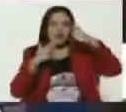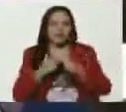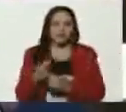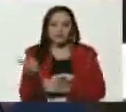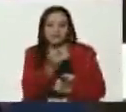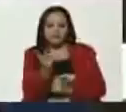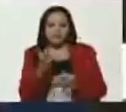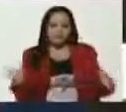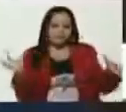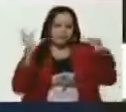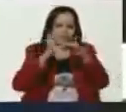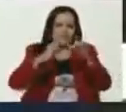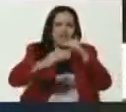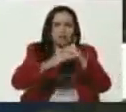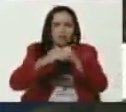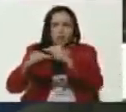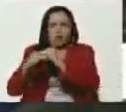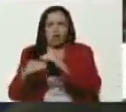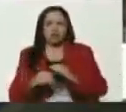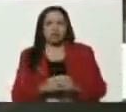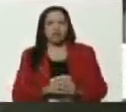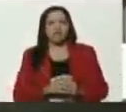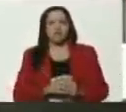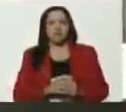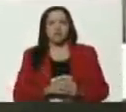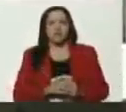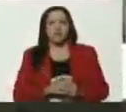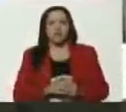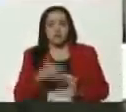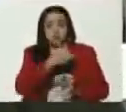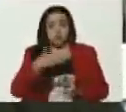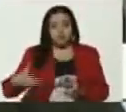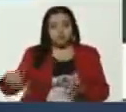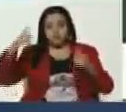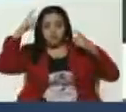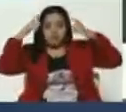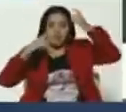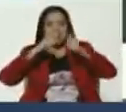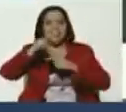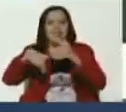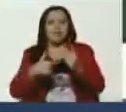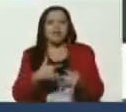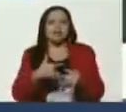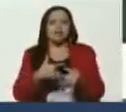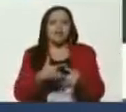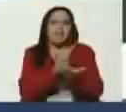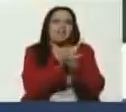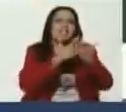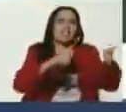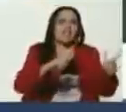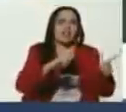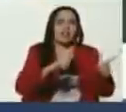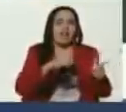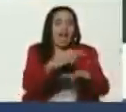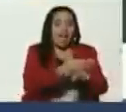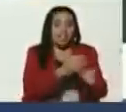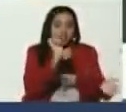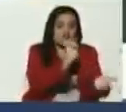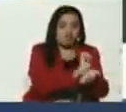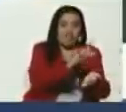Chávez. Y cuando el comandante Chávez, luego de salir de la cárcel, pasó por